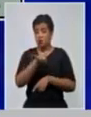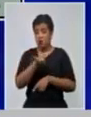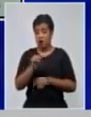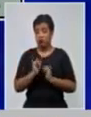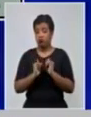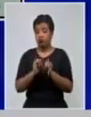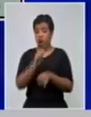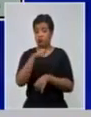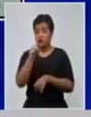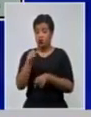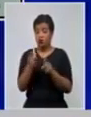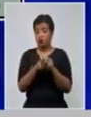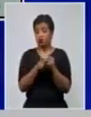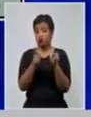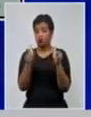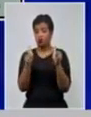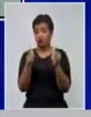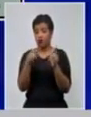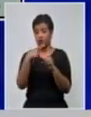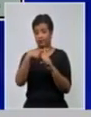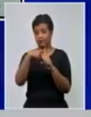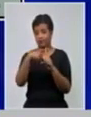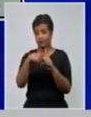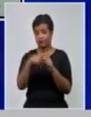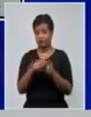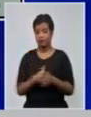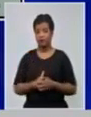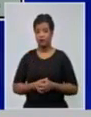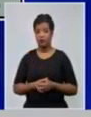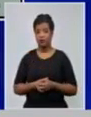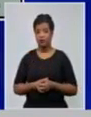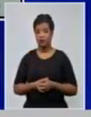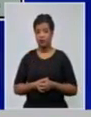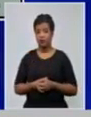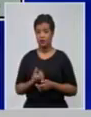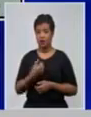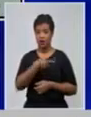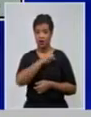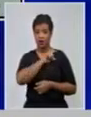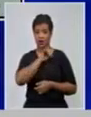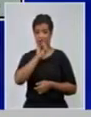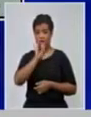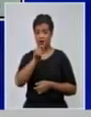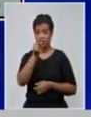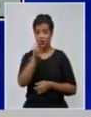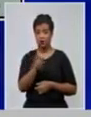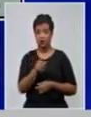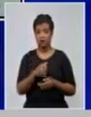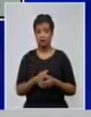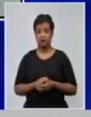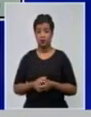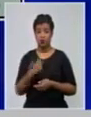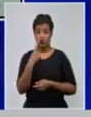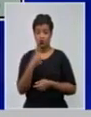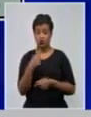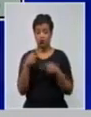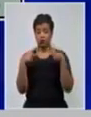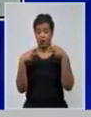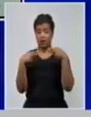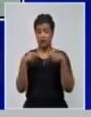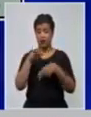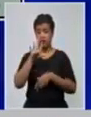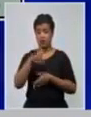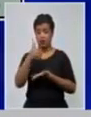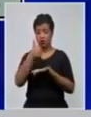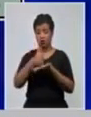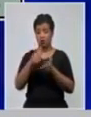número importante de casos autóctonos, en el día de ayer fueron 7, 1 de Cárdenas, 5 de